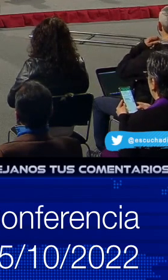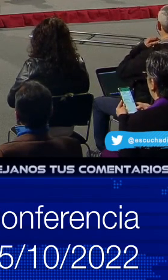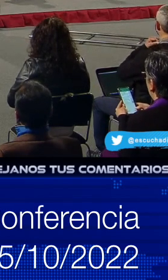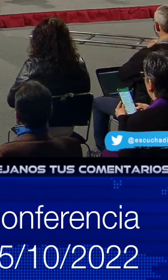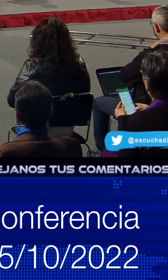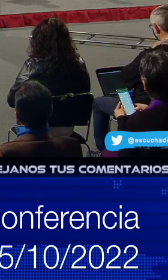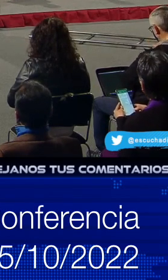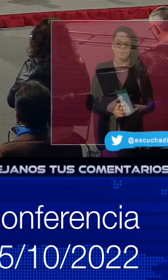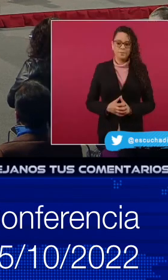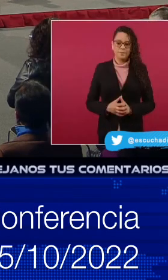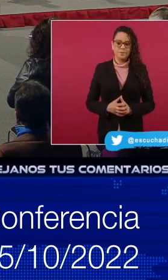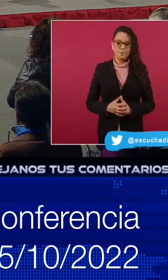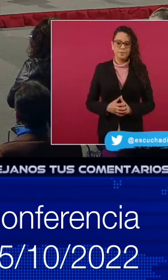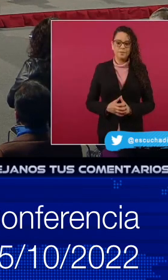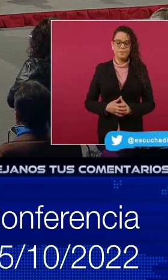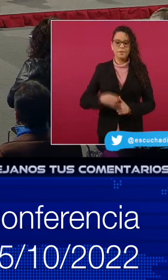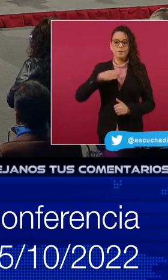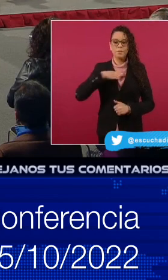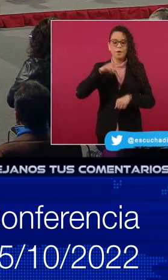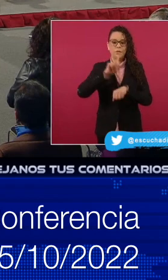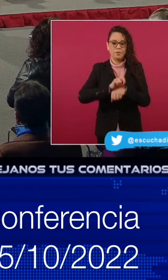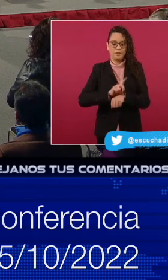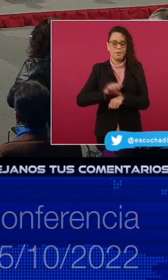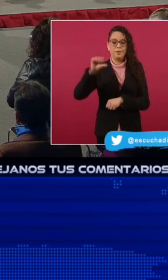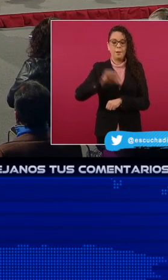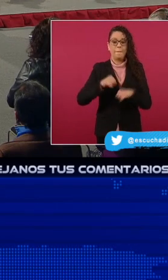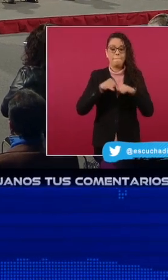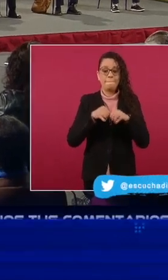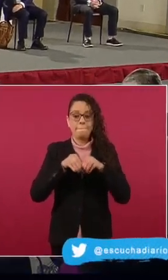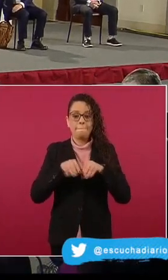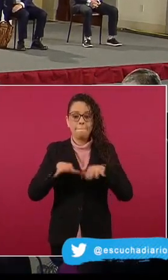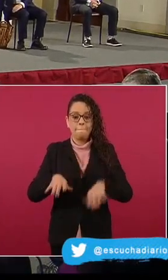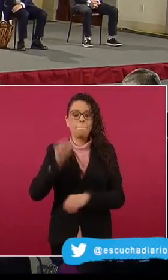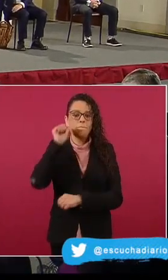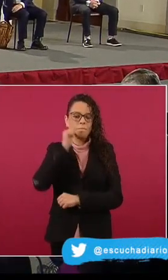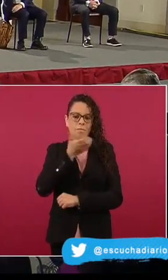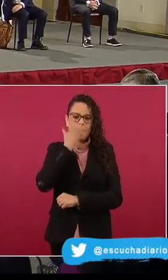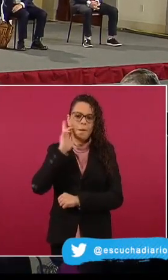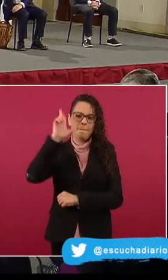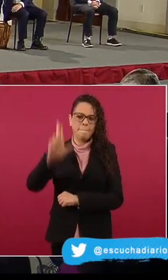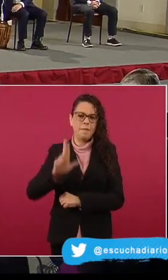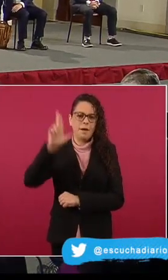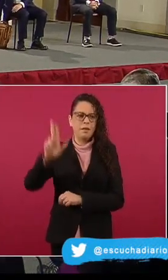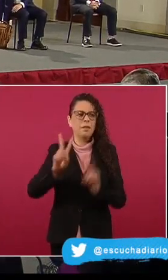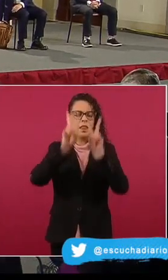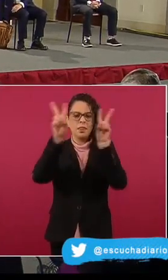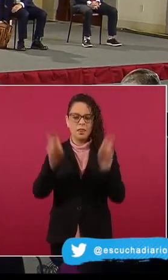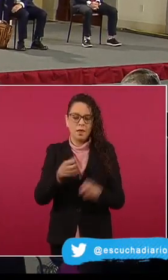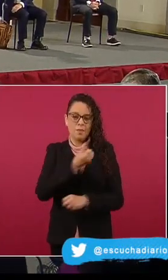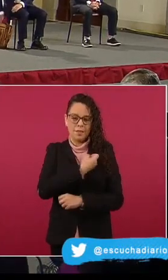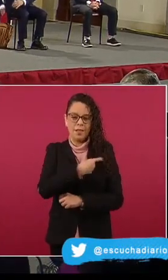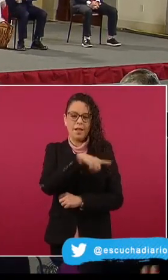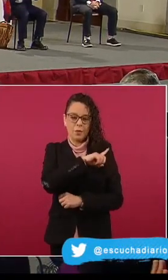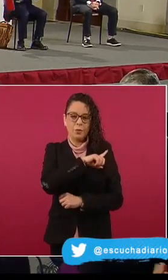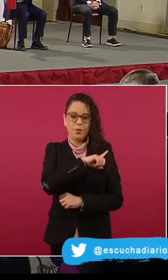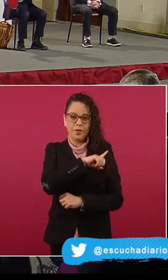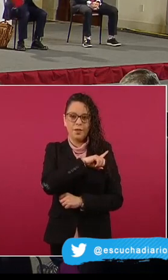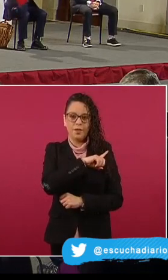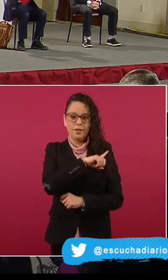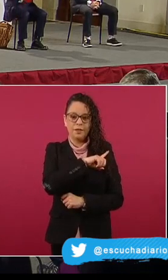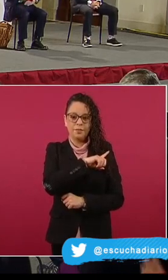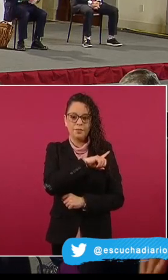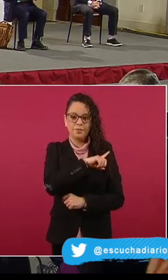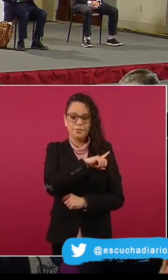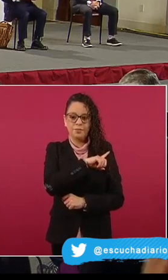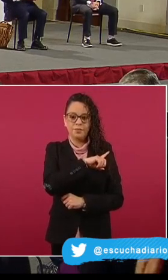informar, como todos los martes, sobre la situación de salud. El presidente confirmó que México se encuentra en un periodo endémico